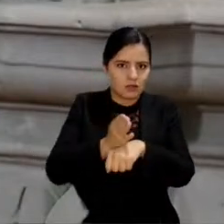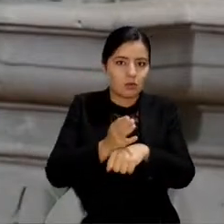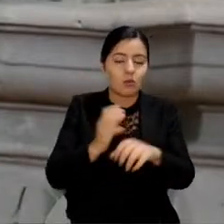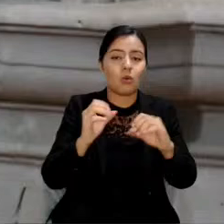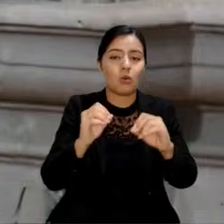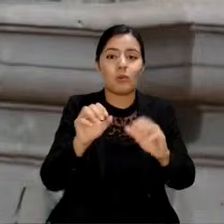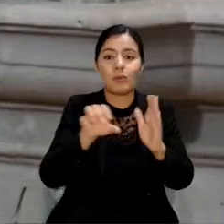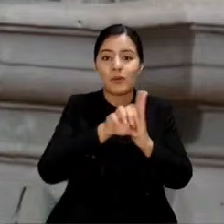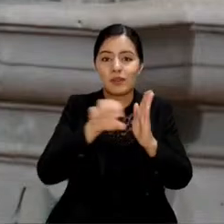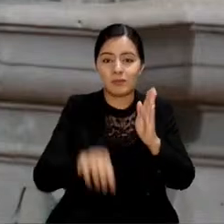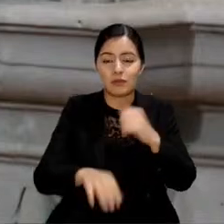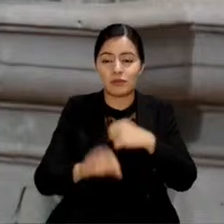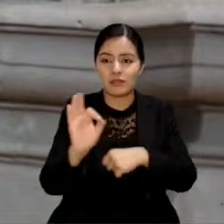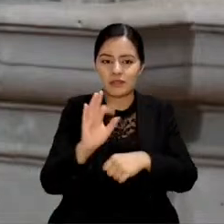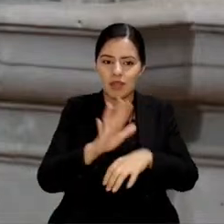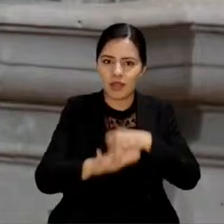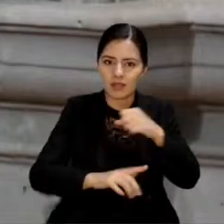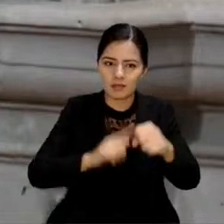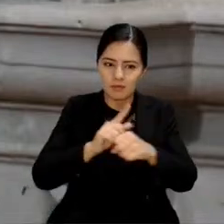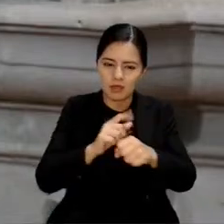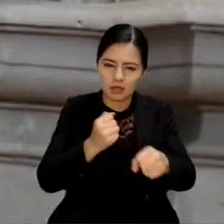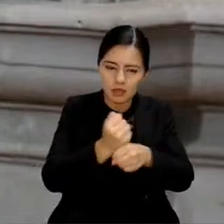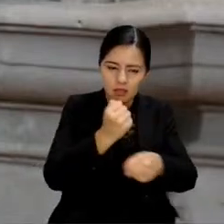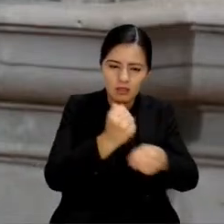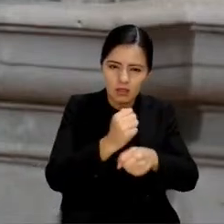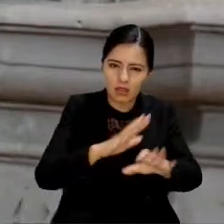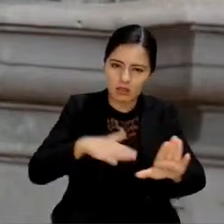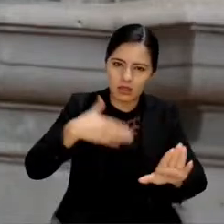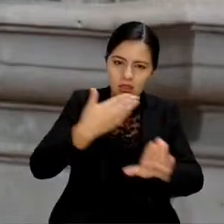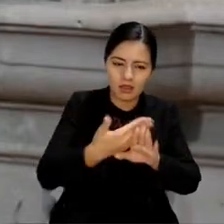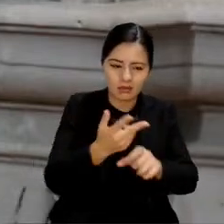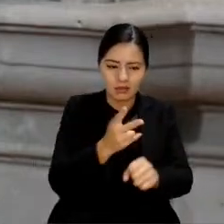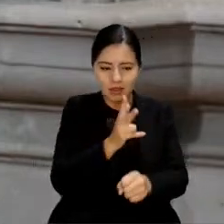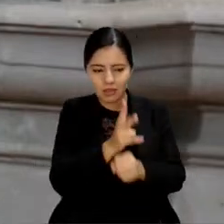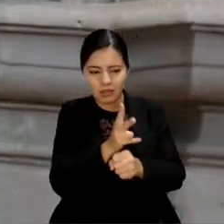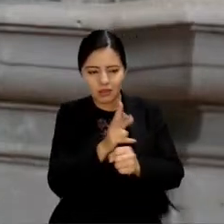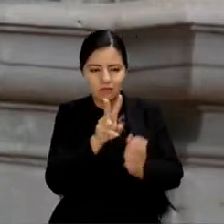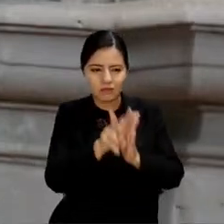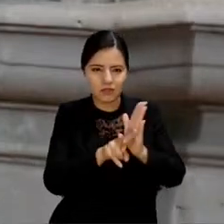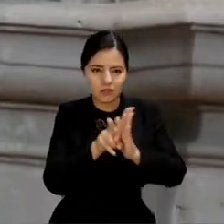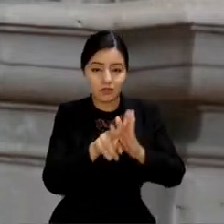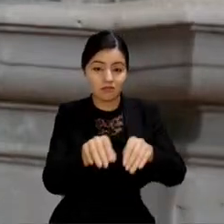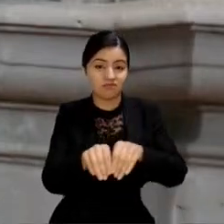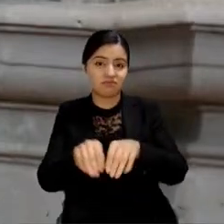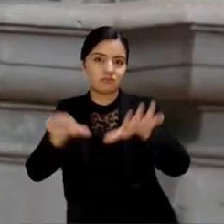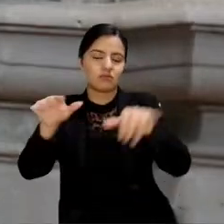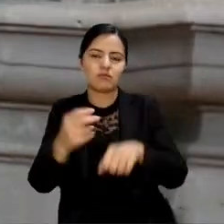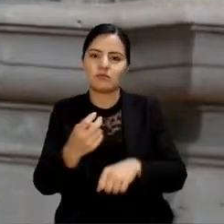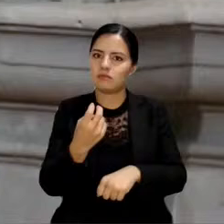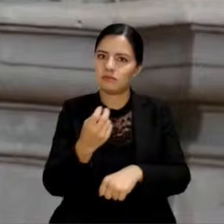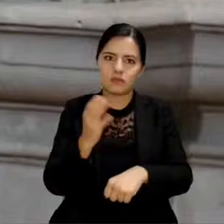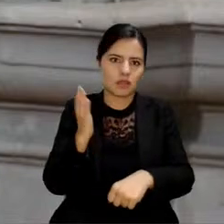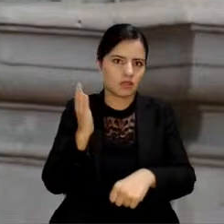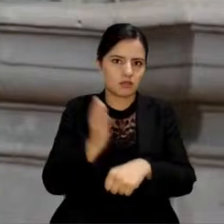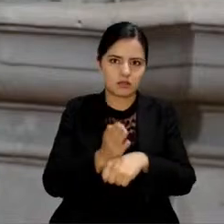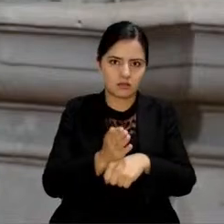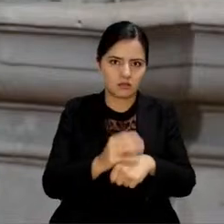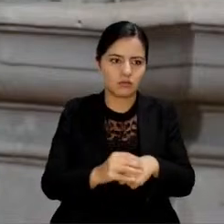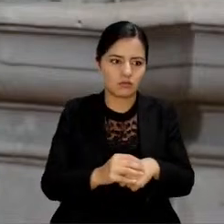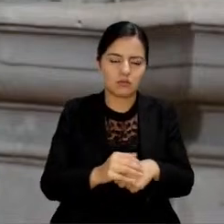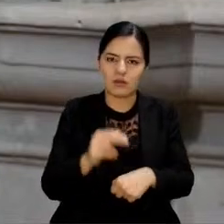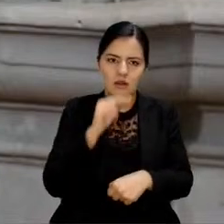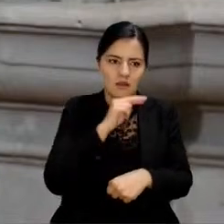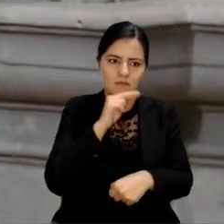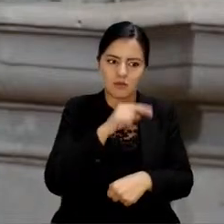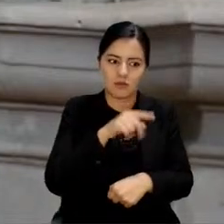sea fotografiado, videograbado y/o difundido. En cualquier caso, se procederá inmediatamente al